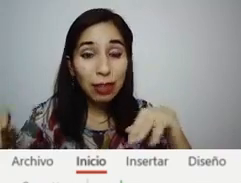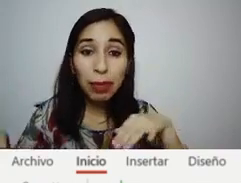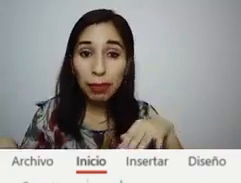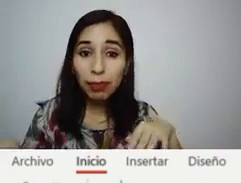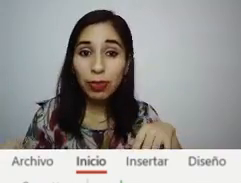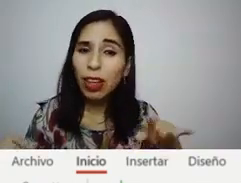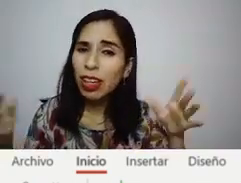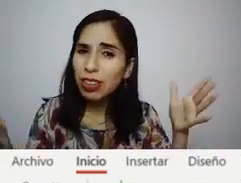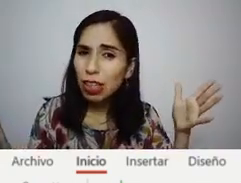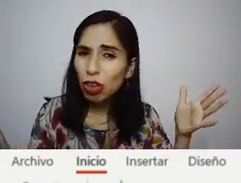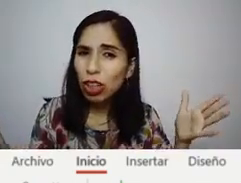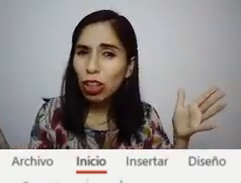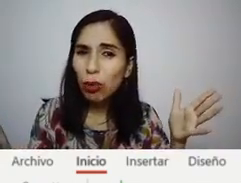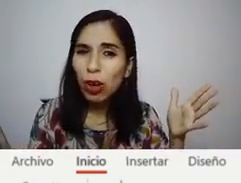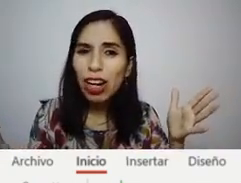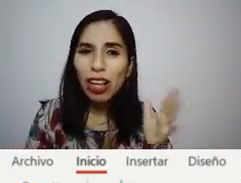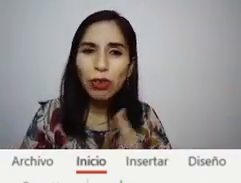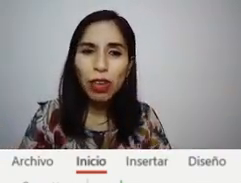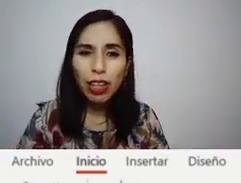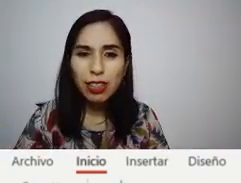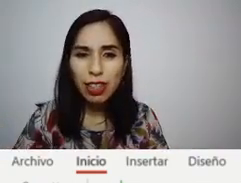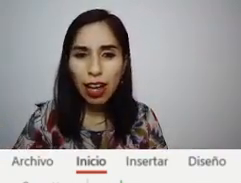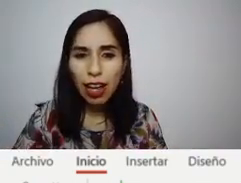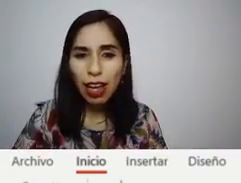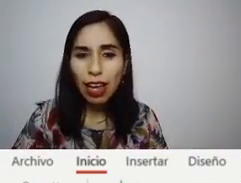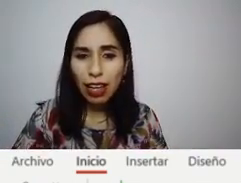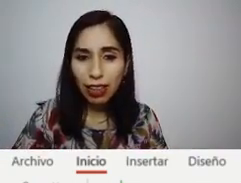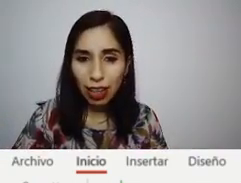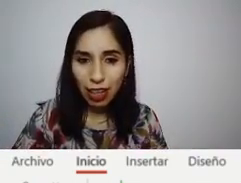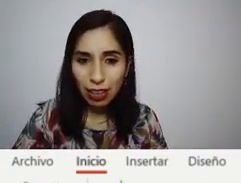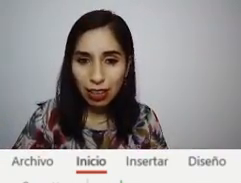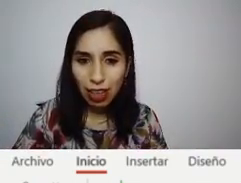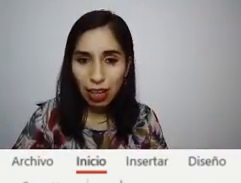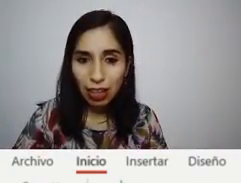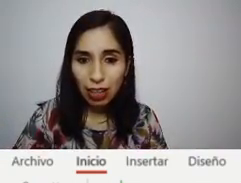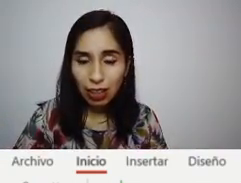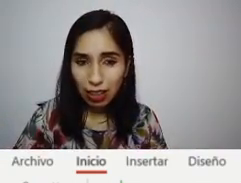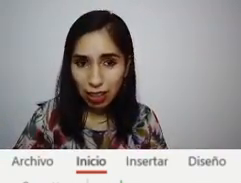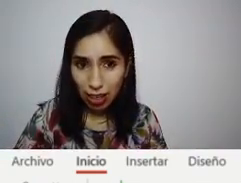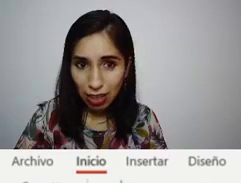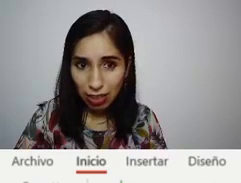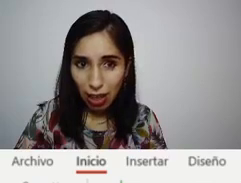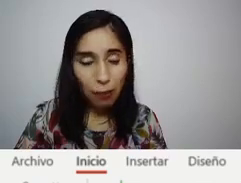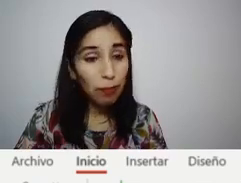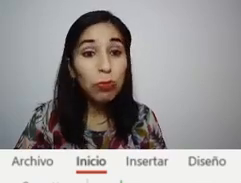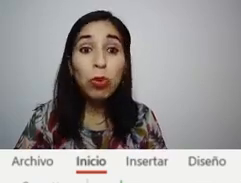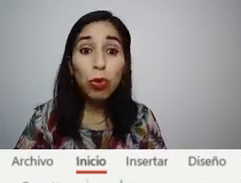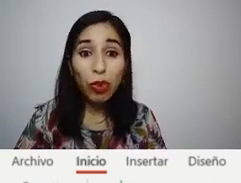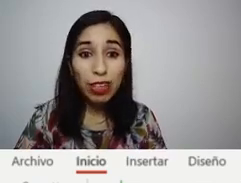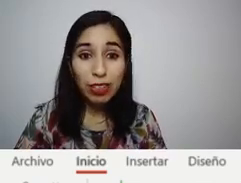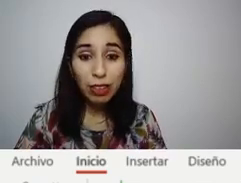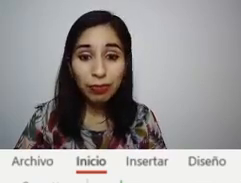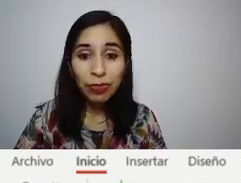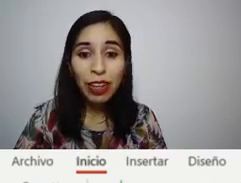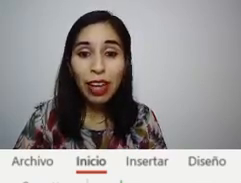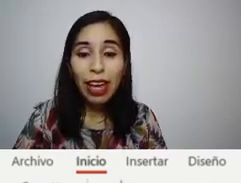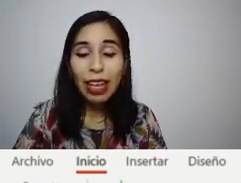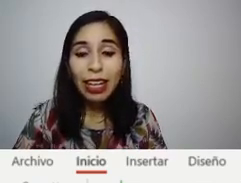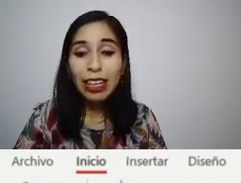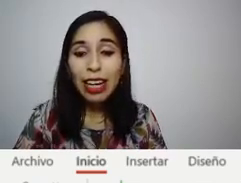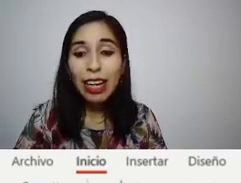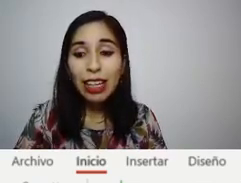escribir señorita cuál es la diferencia entre ésta y esta muy fácil